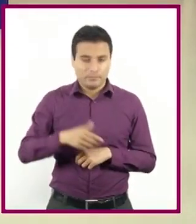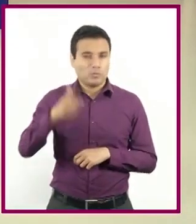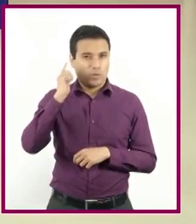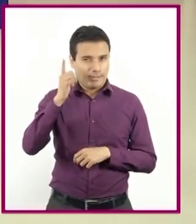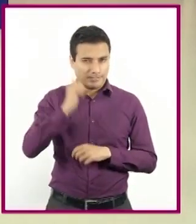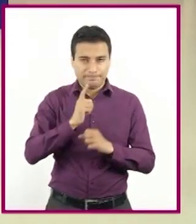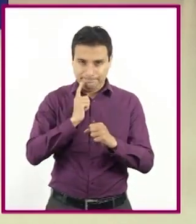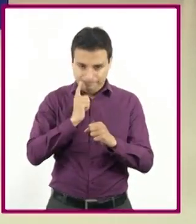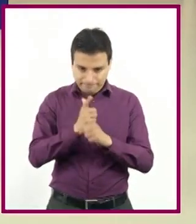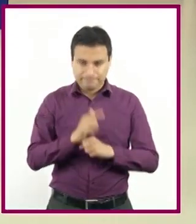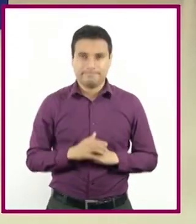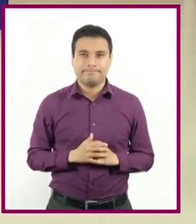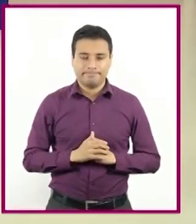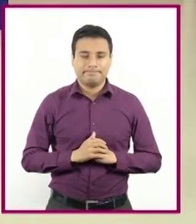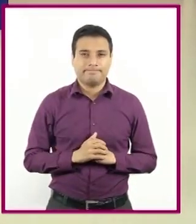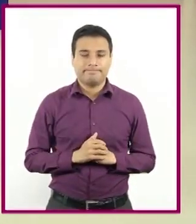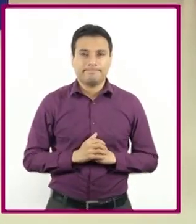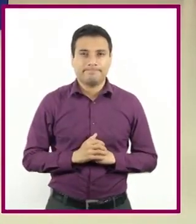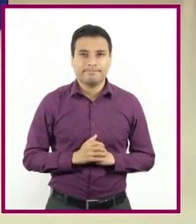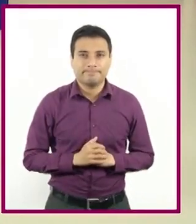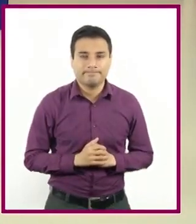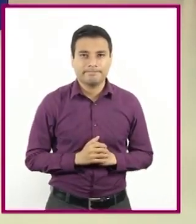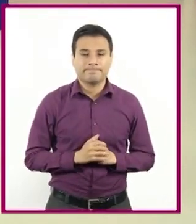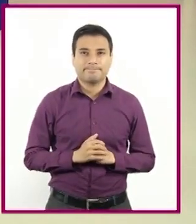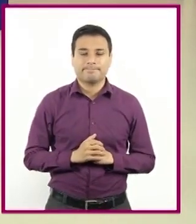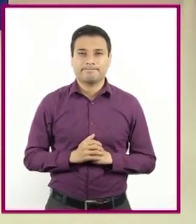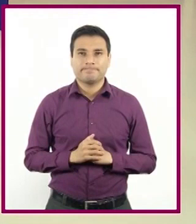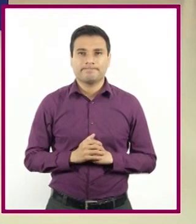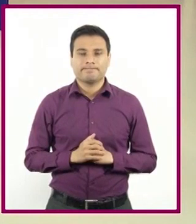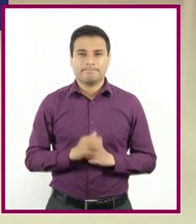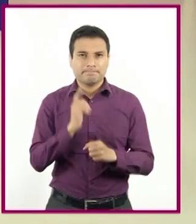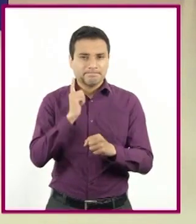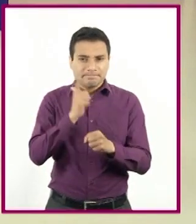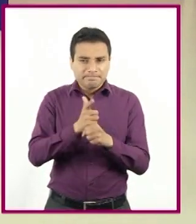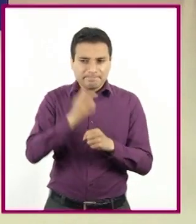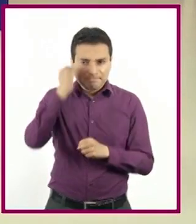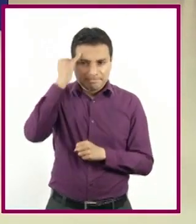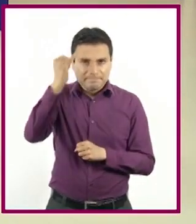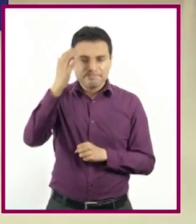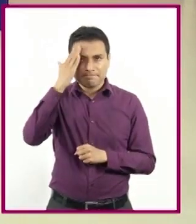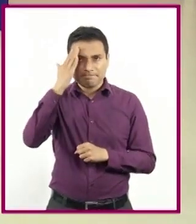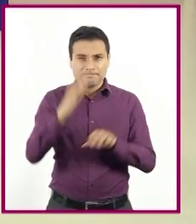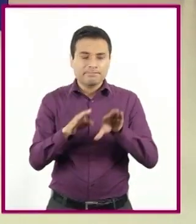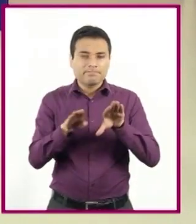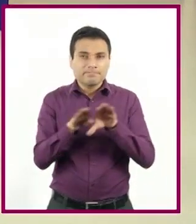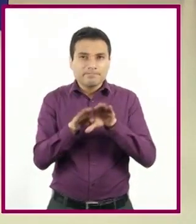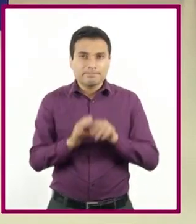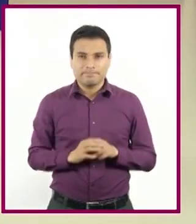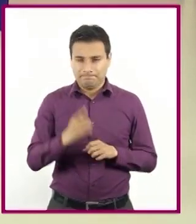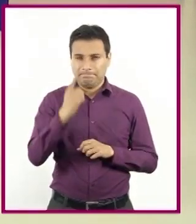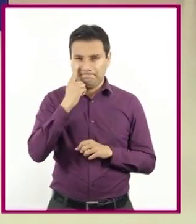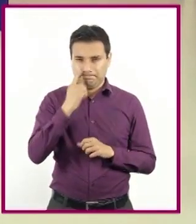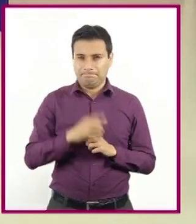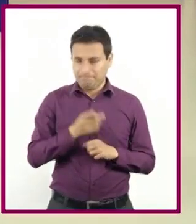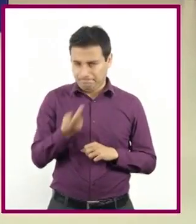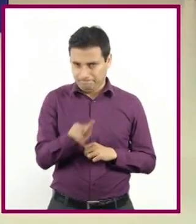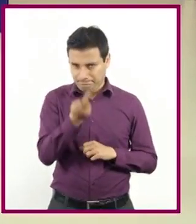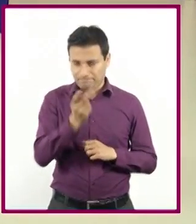manera las hayan podido identificar. Para identificar la idea principal, realicemos la siguiente